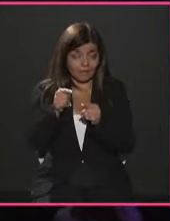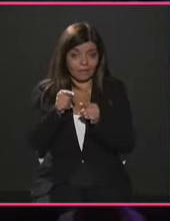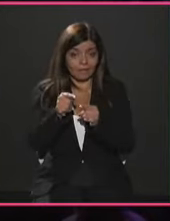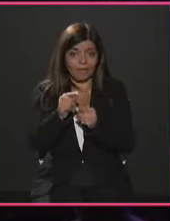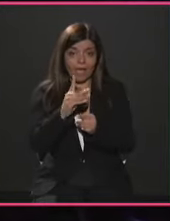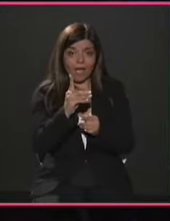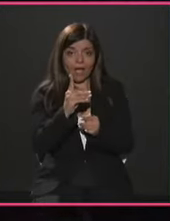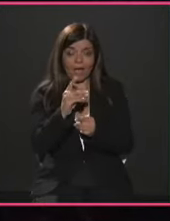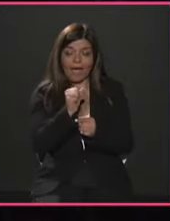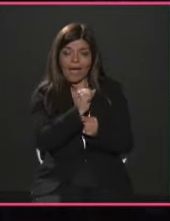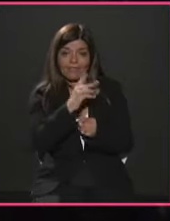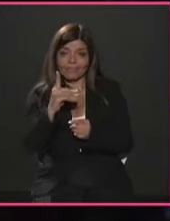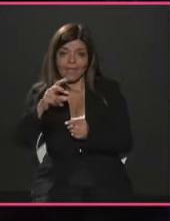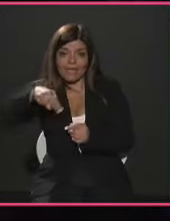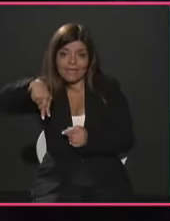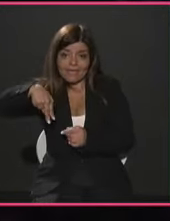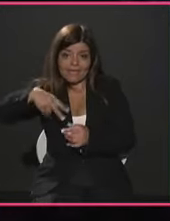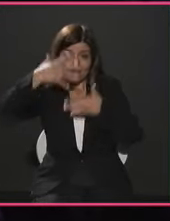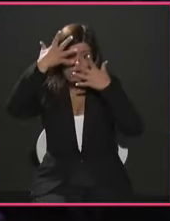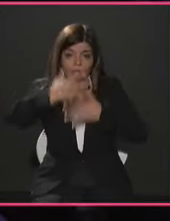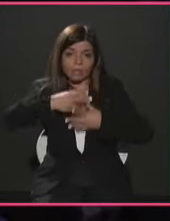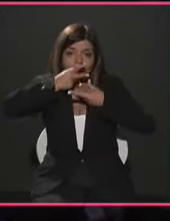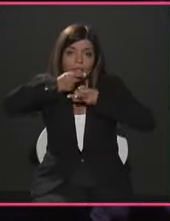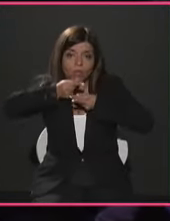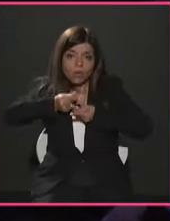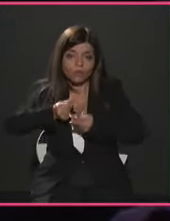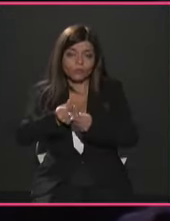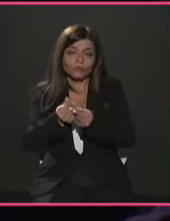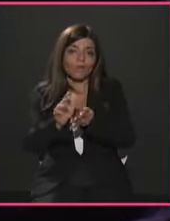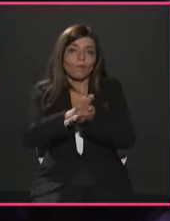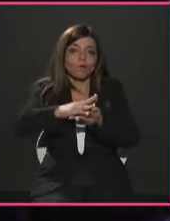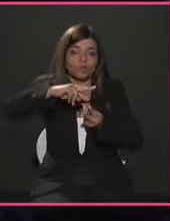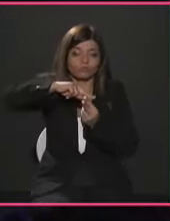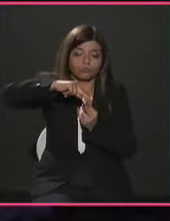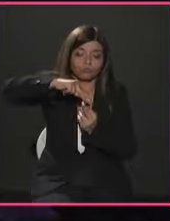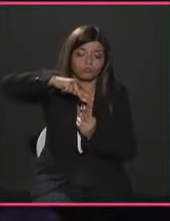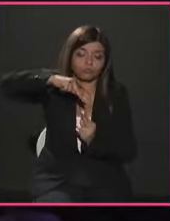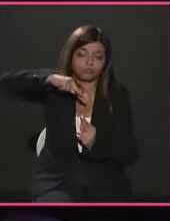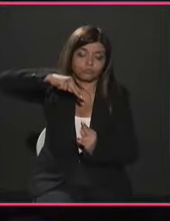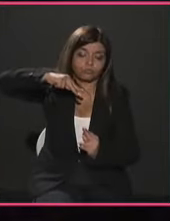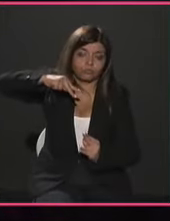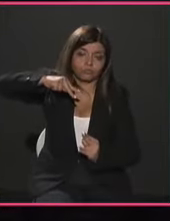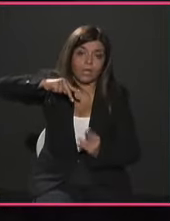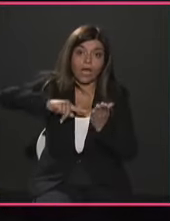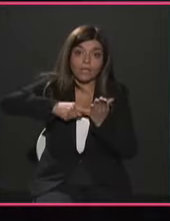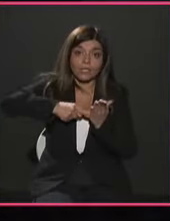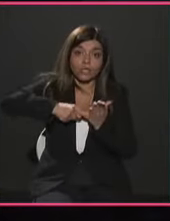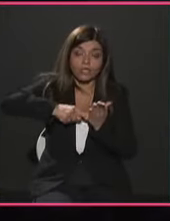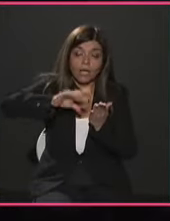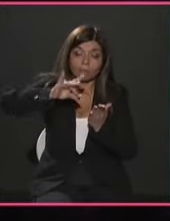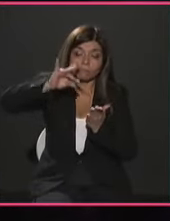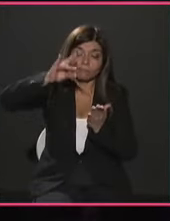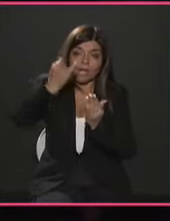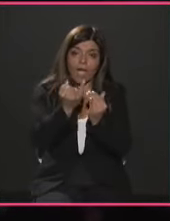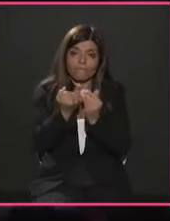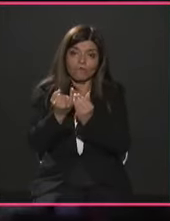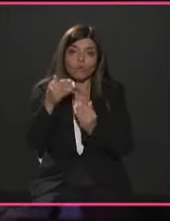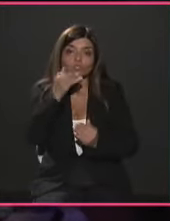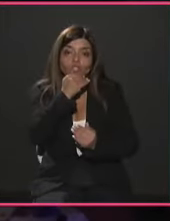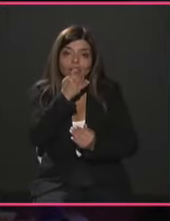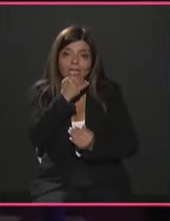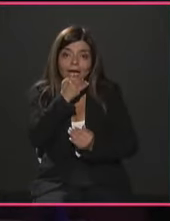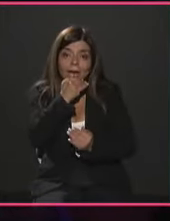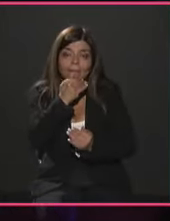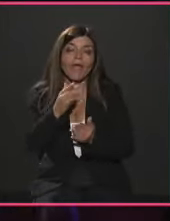ADN que estaba en su cuerpo va a pasar por esos poros en las secuenci de ADN Pero también esta tecnología funciona de la manera en que es rápida